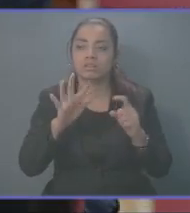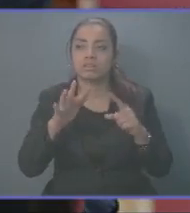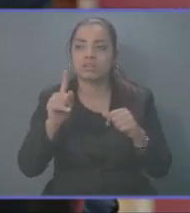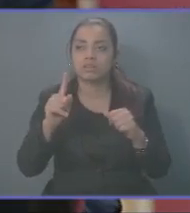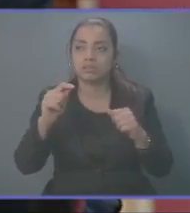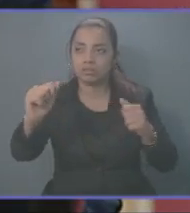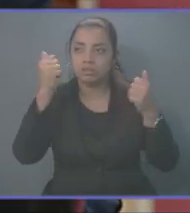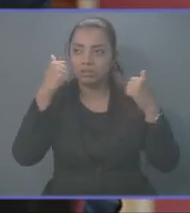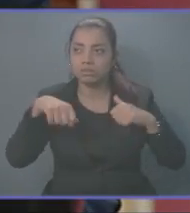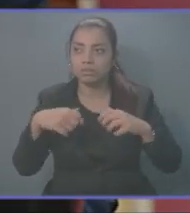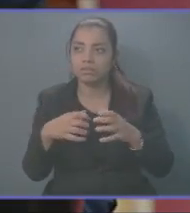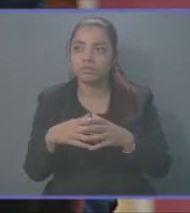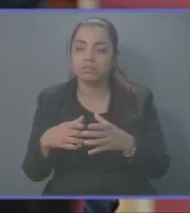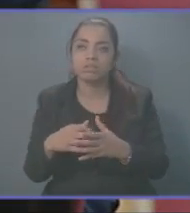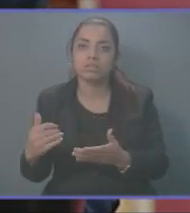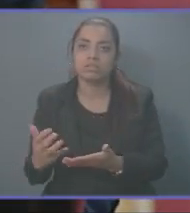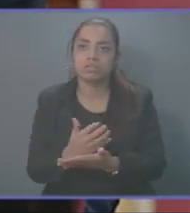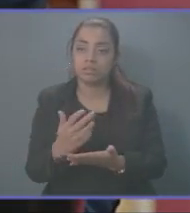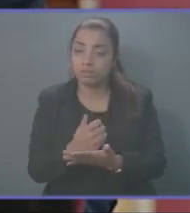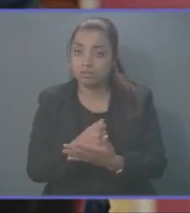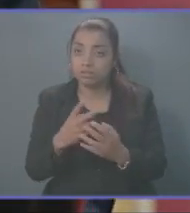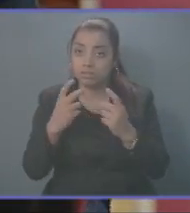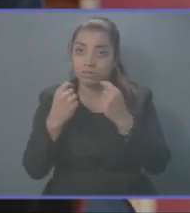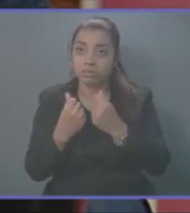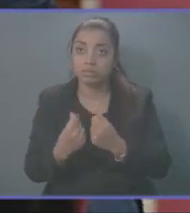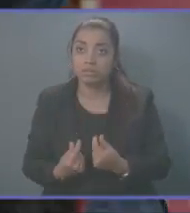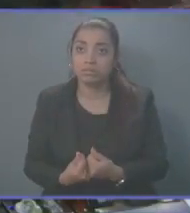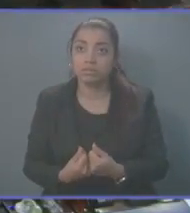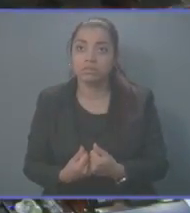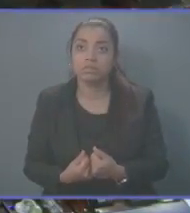favorable. La Comisión de Hacienda y Especial de Presupuestos.